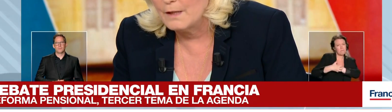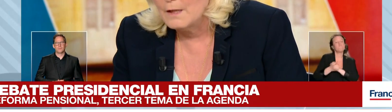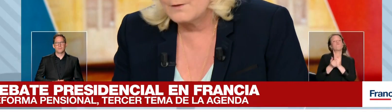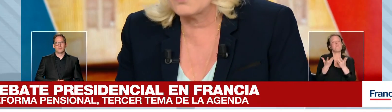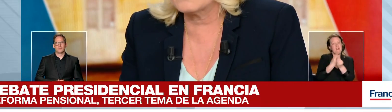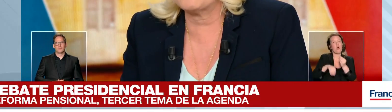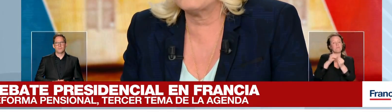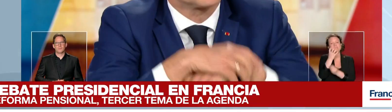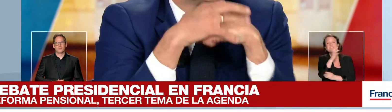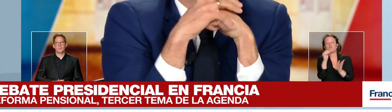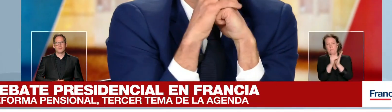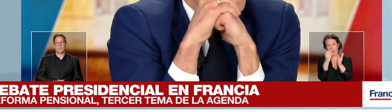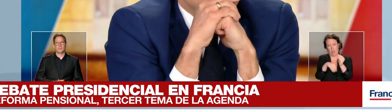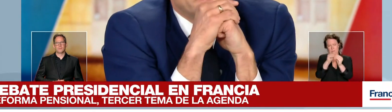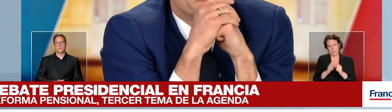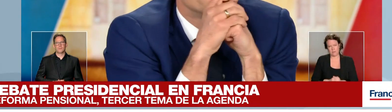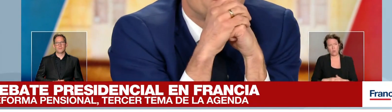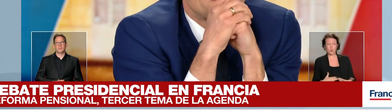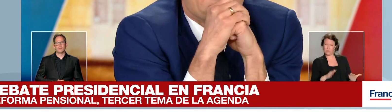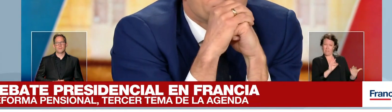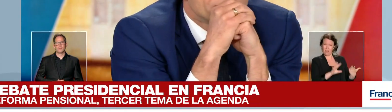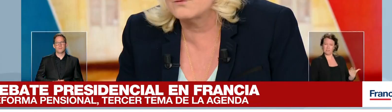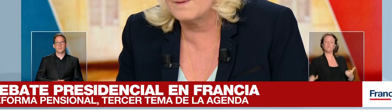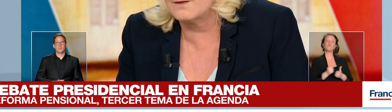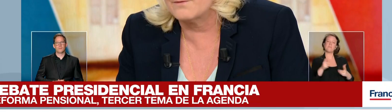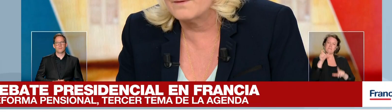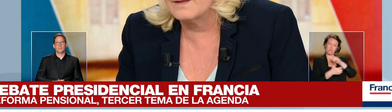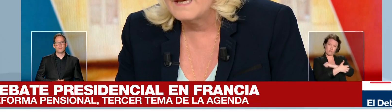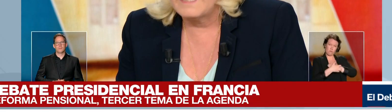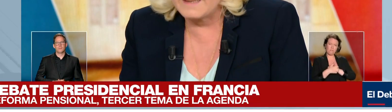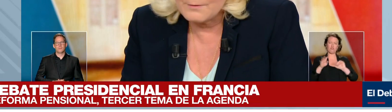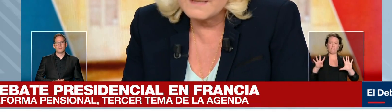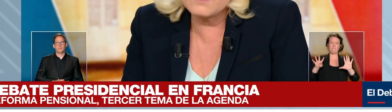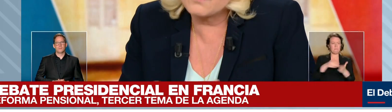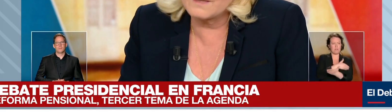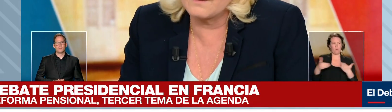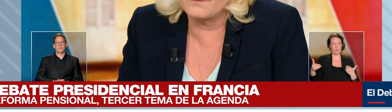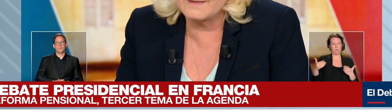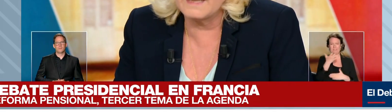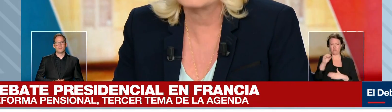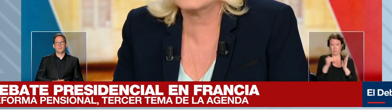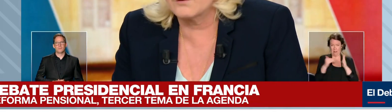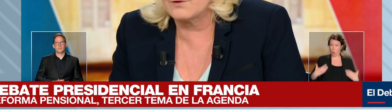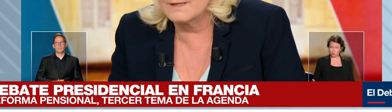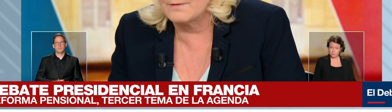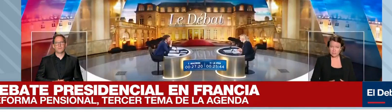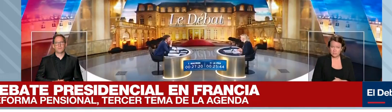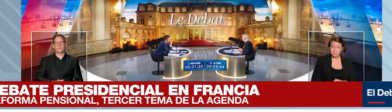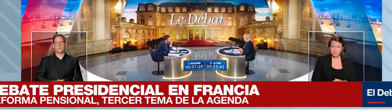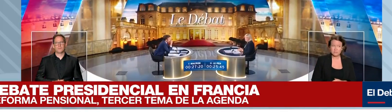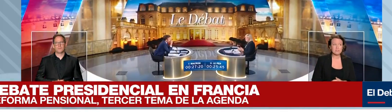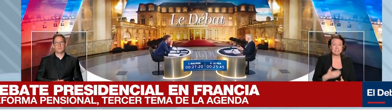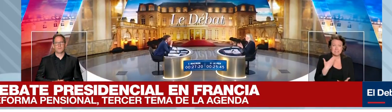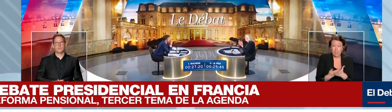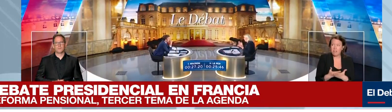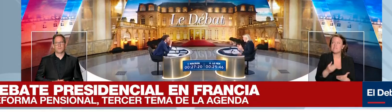más después de su quinquenio. 400.000 pobres en un país en donde había 9.800.000 pobres en el momento en que hablamos. Y